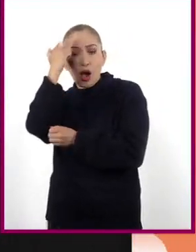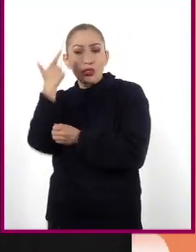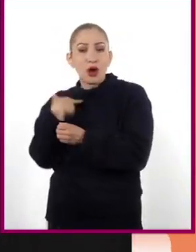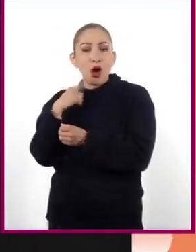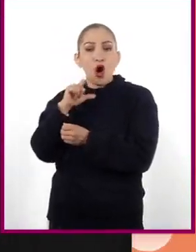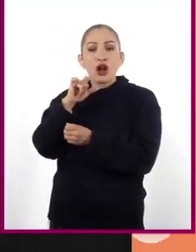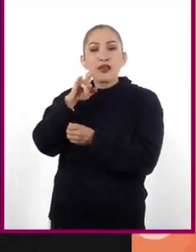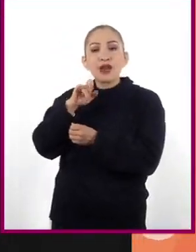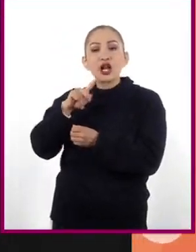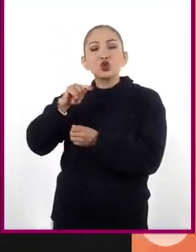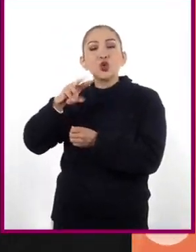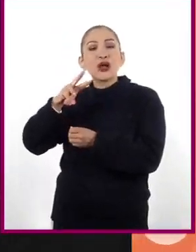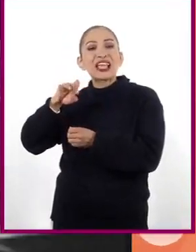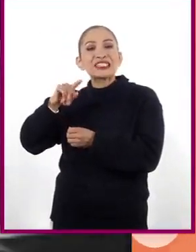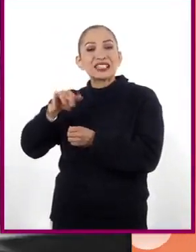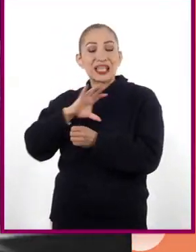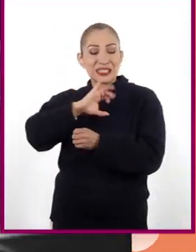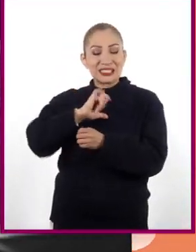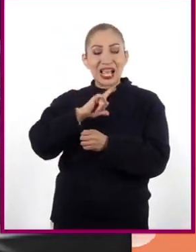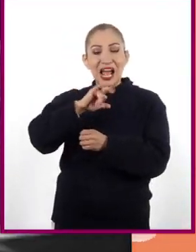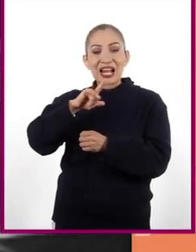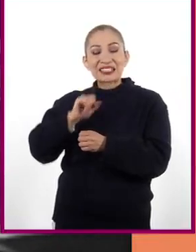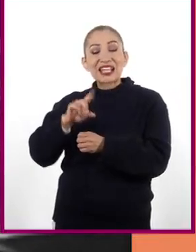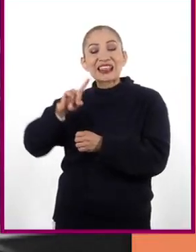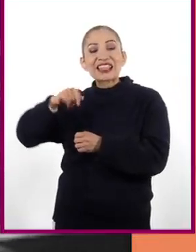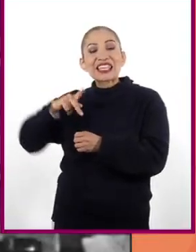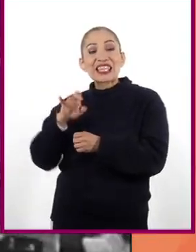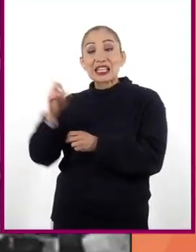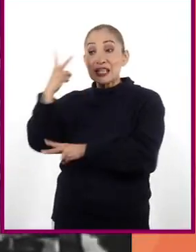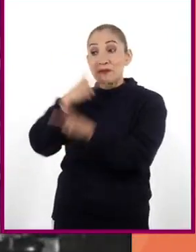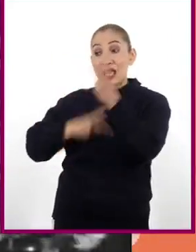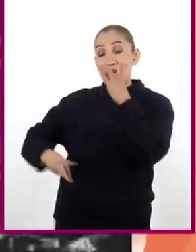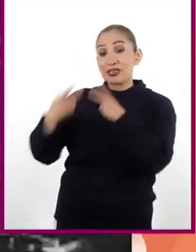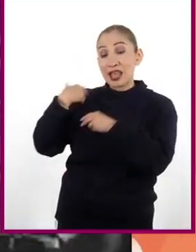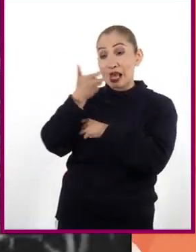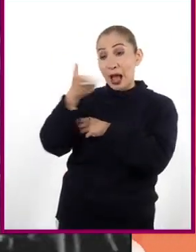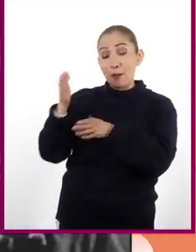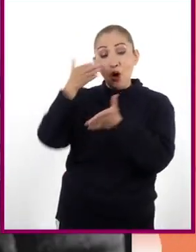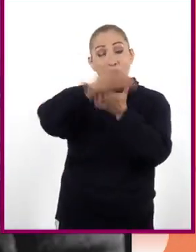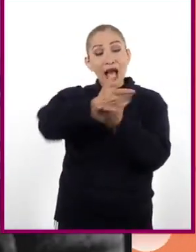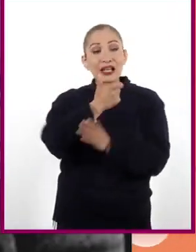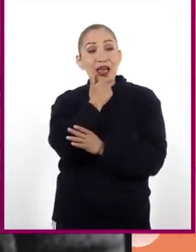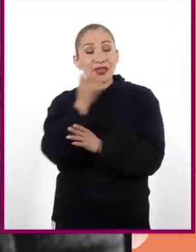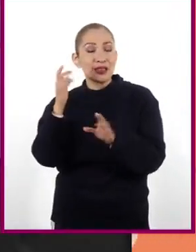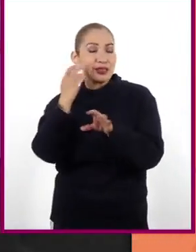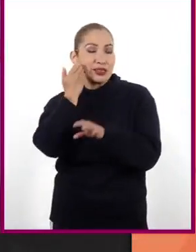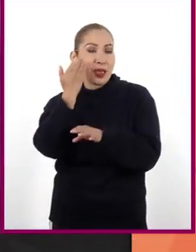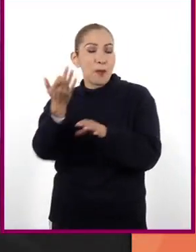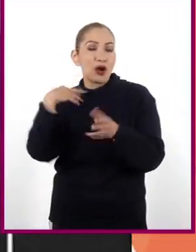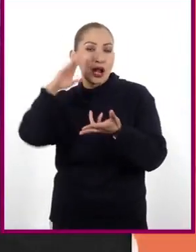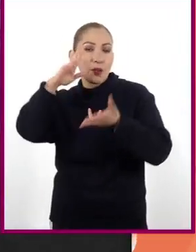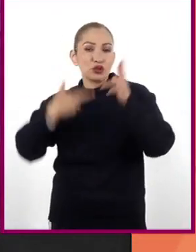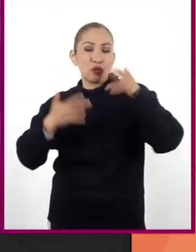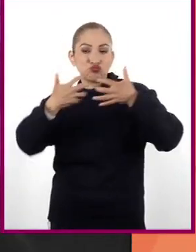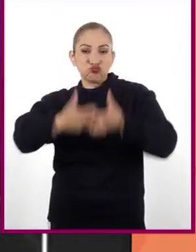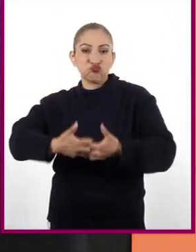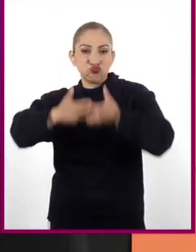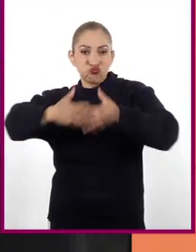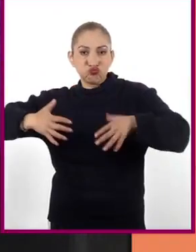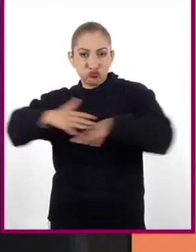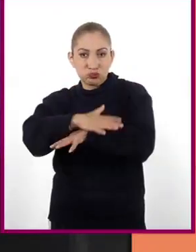Oliver Twist, personaje creado por Charles Dickens, quien llega del campo a Londres en la época de la Revolución Industrial.